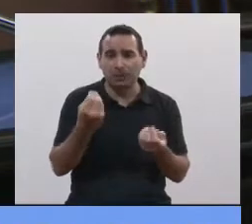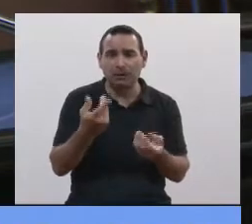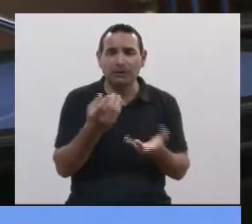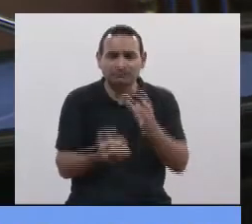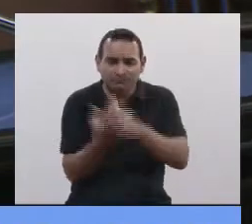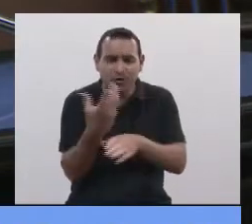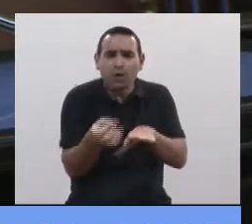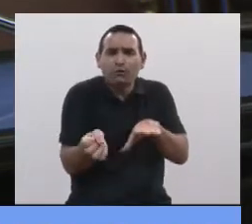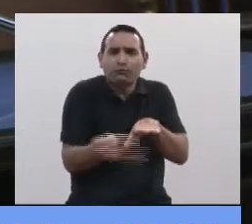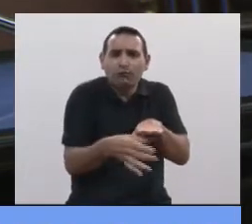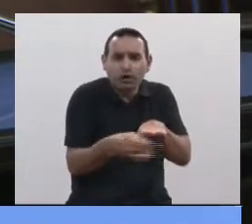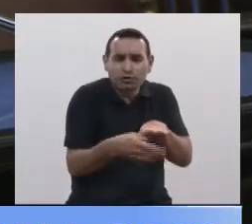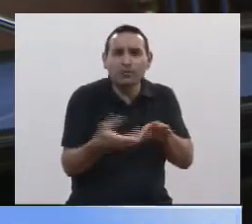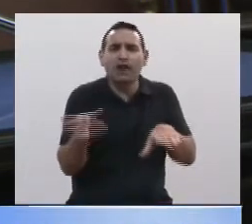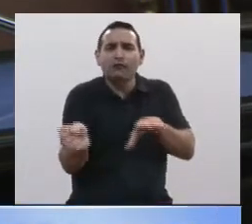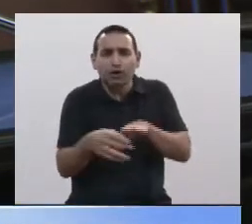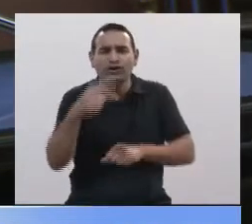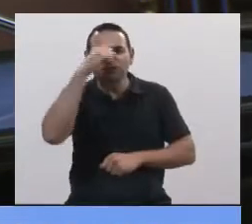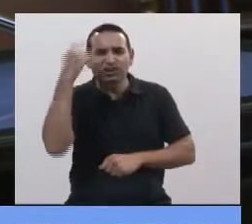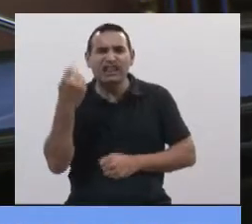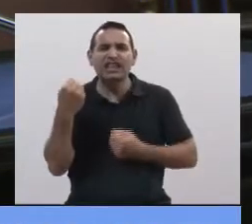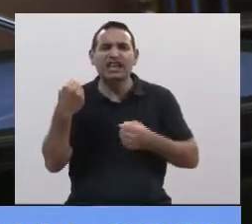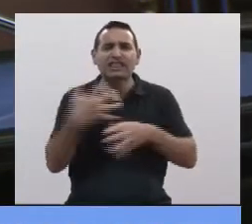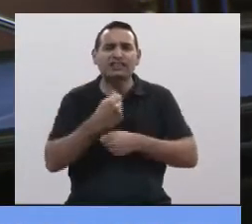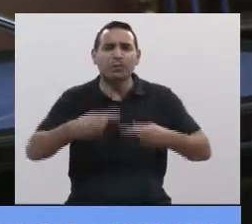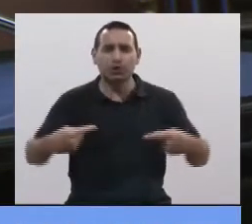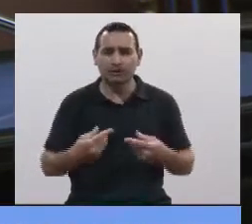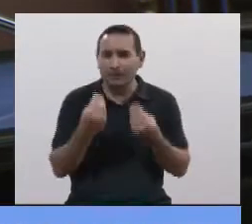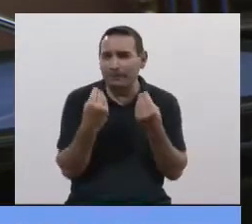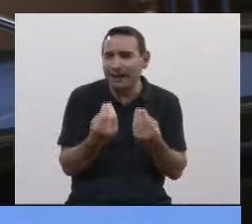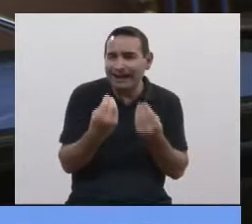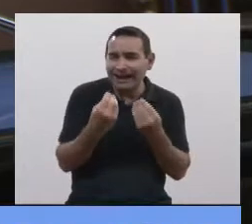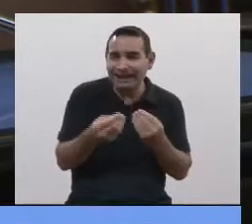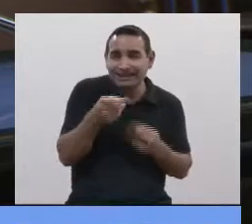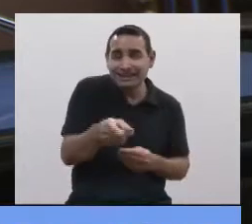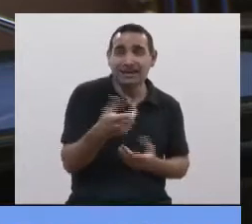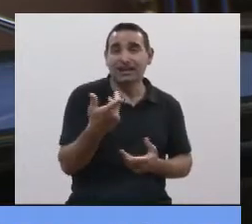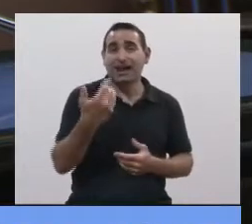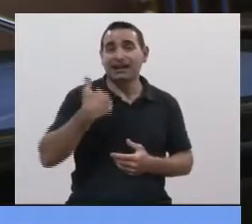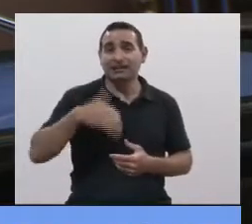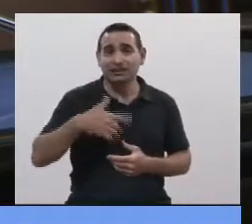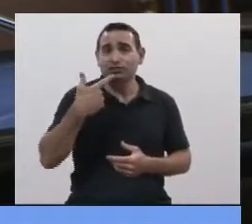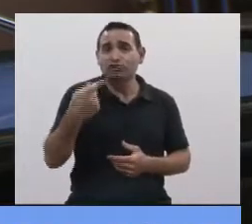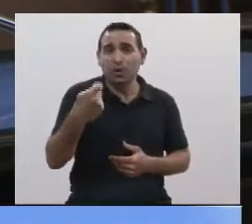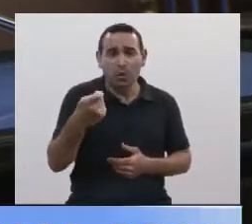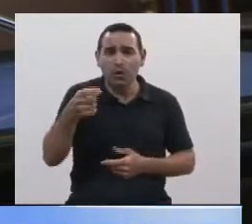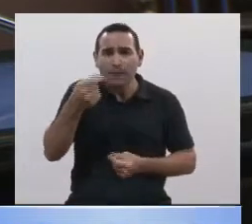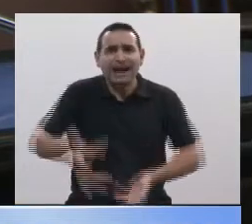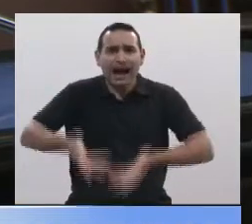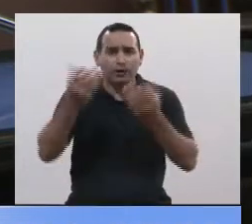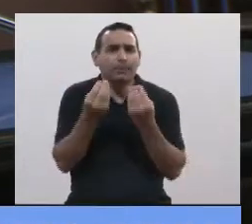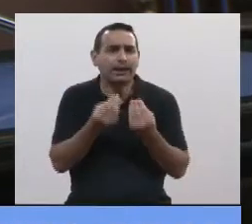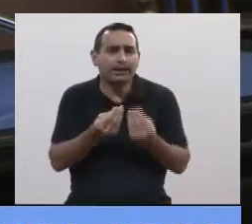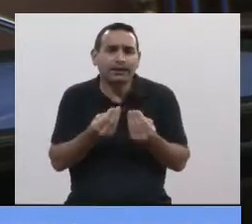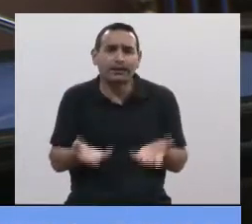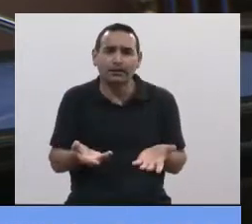fondo para el Fondo Nacional de Transporte. ¿Para qué vamos a encarecer la póliza de los argentinos? La